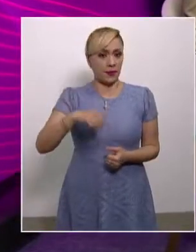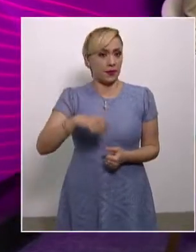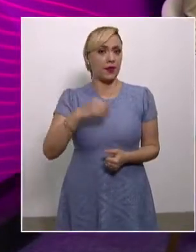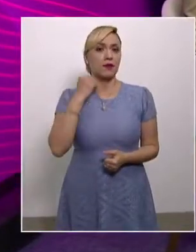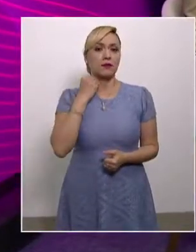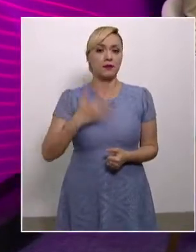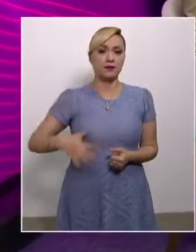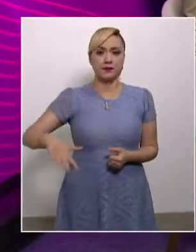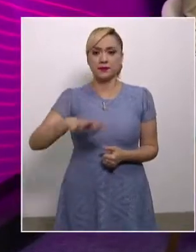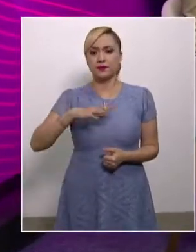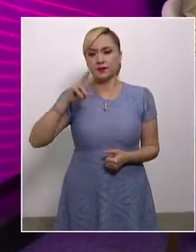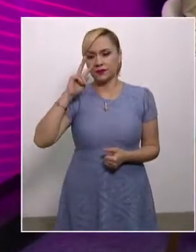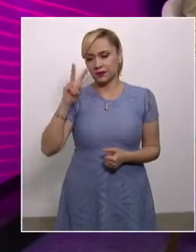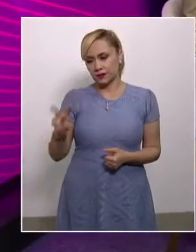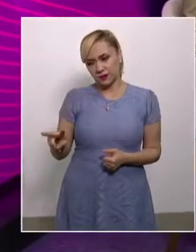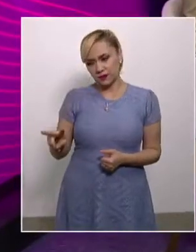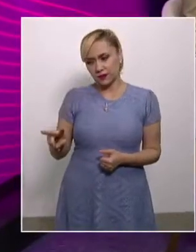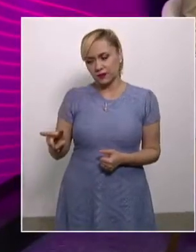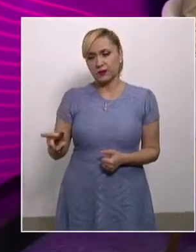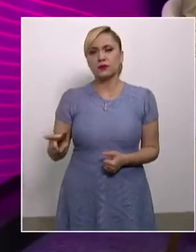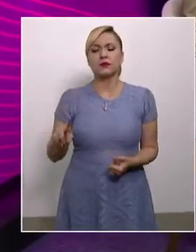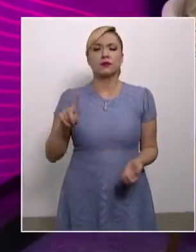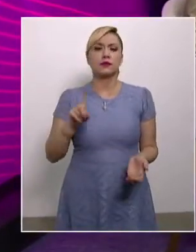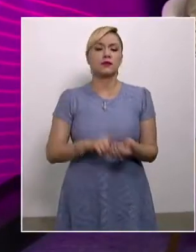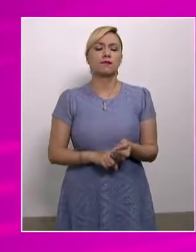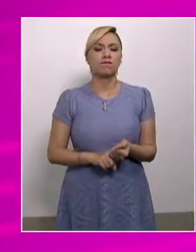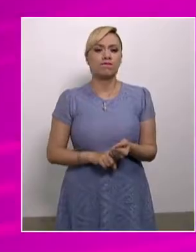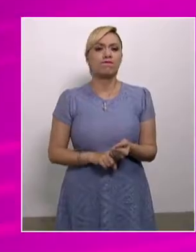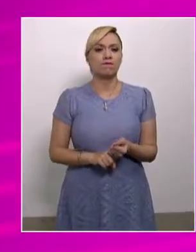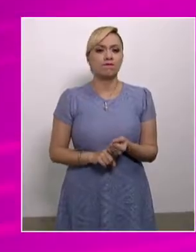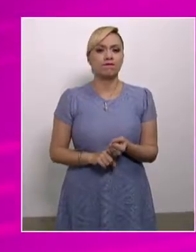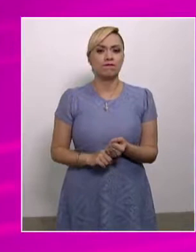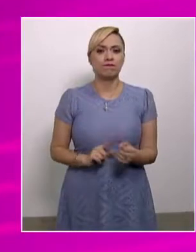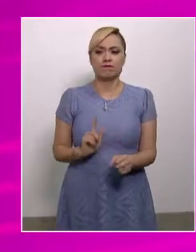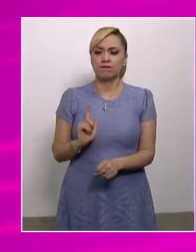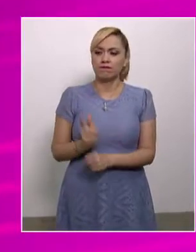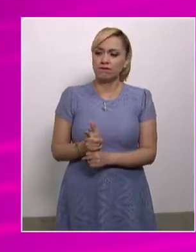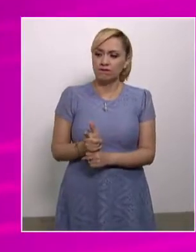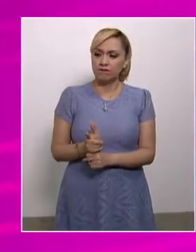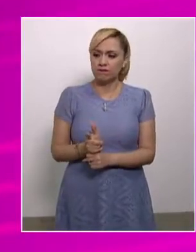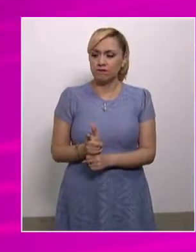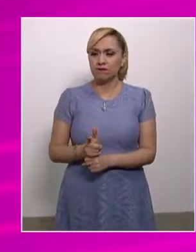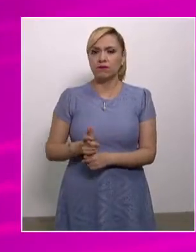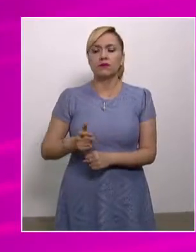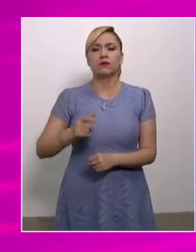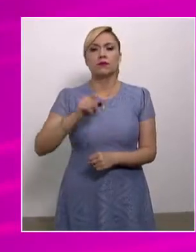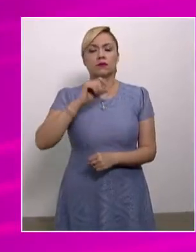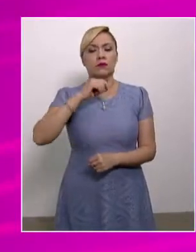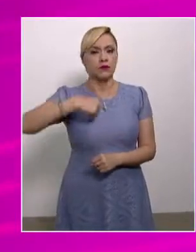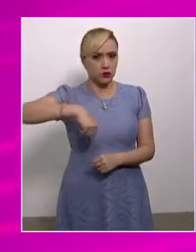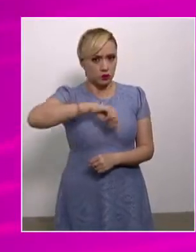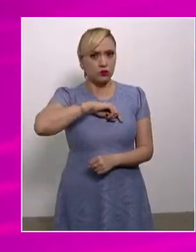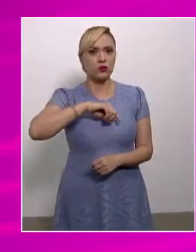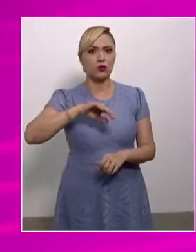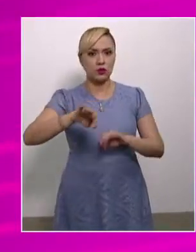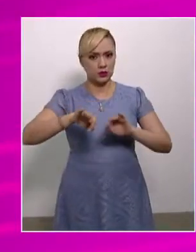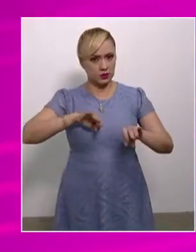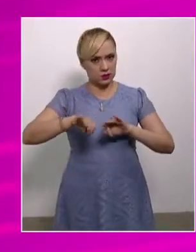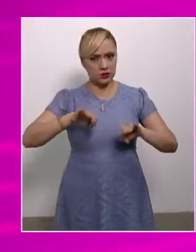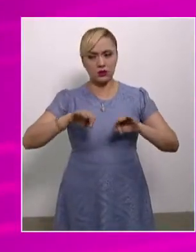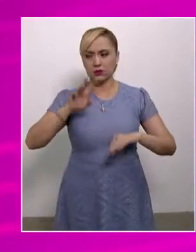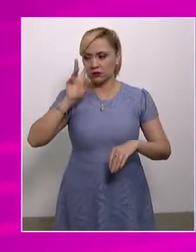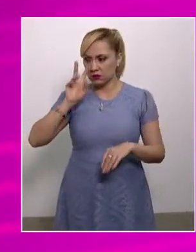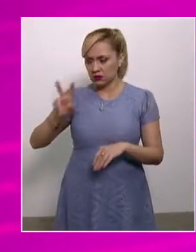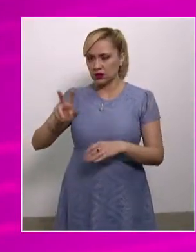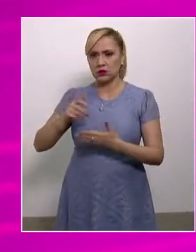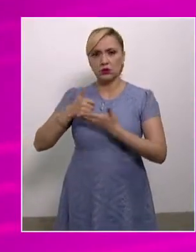es básicamente un filtro que podemos generar. Nosotros también trabajamos mucho la violencia